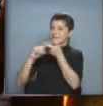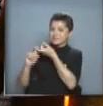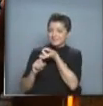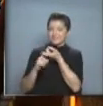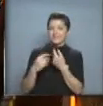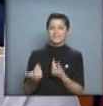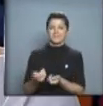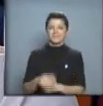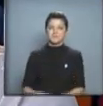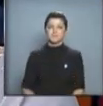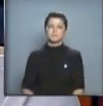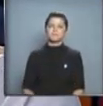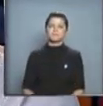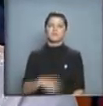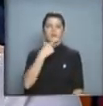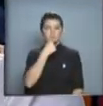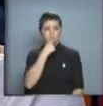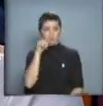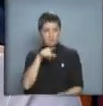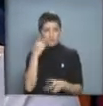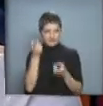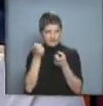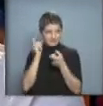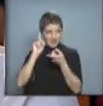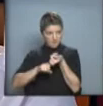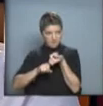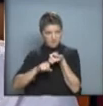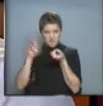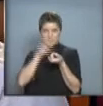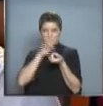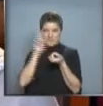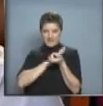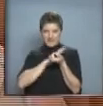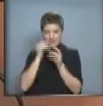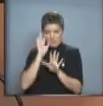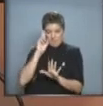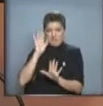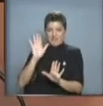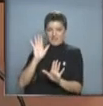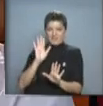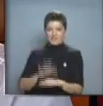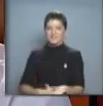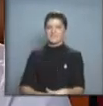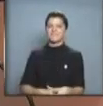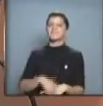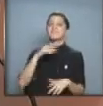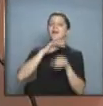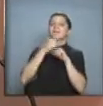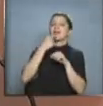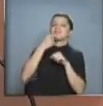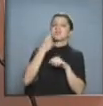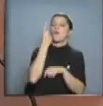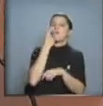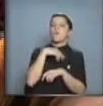señor. Primero, Wisa, necesitabas esposa, ¿no? ¿Qué? Con todo respeto. Una esposa sí necesita, Wisa. Con todo